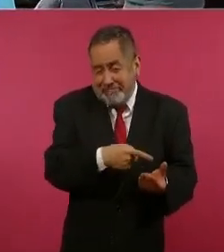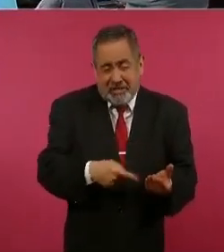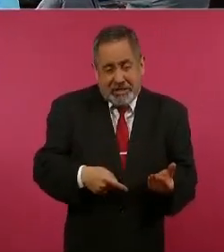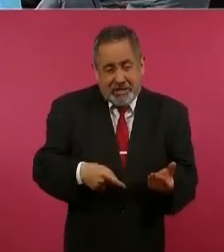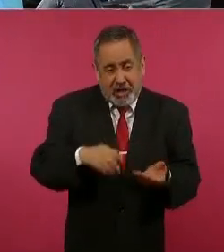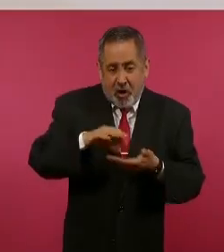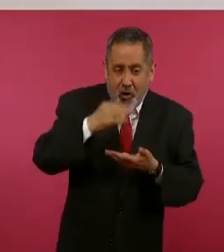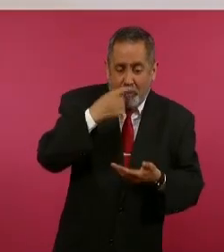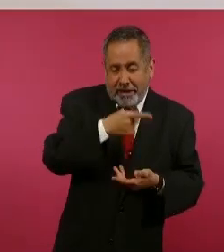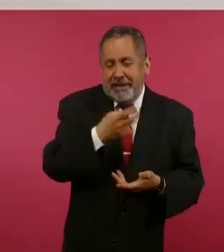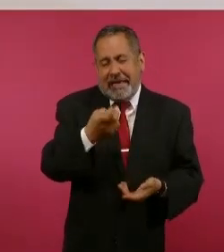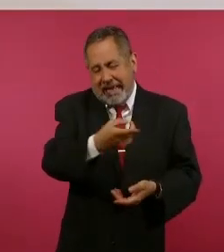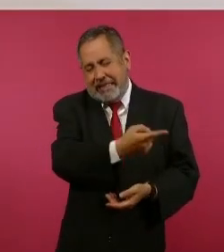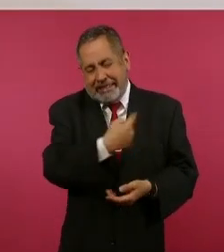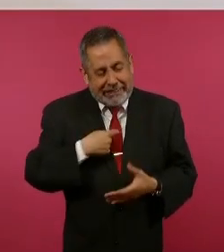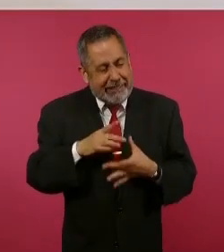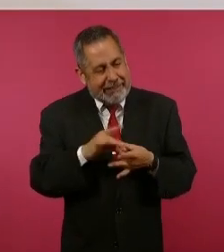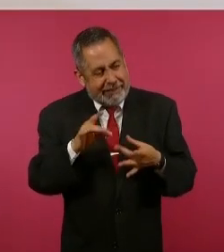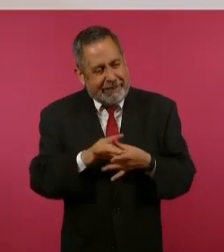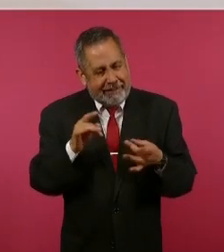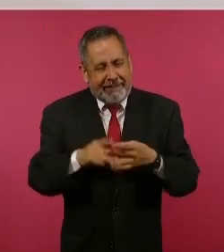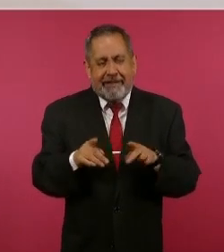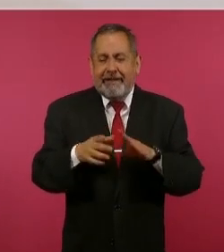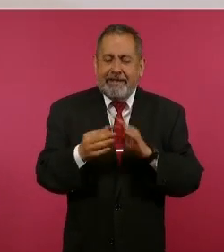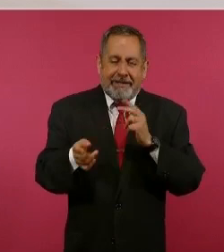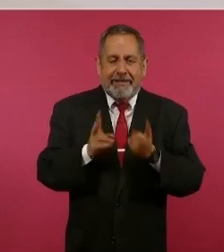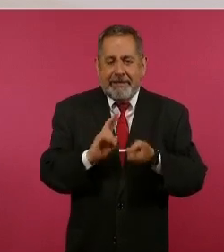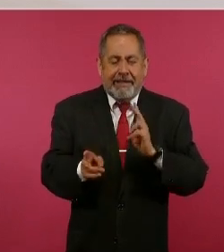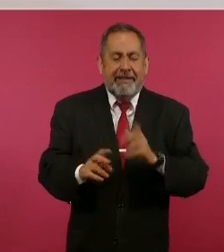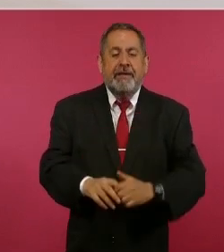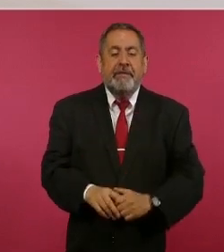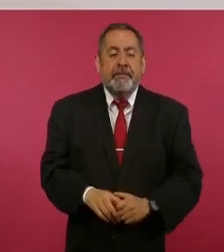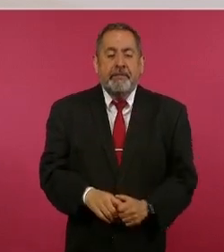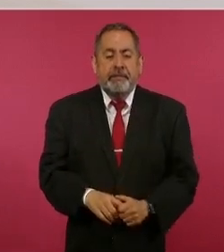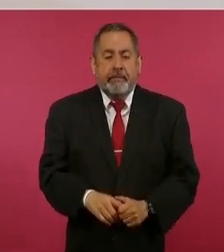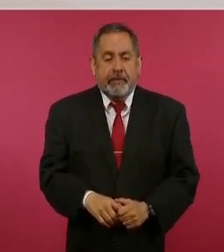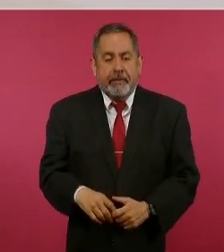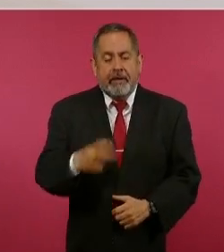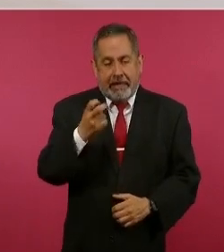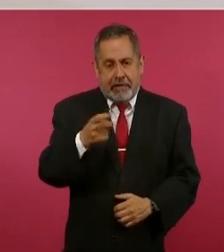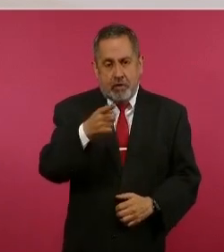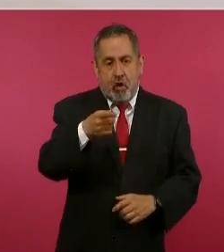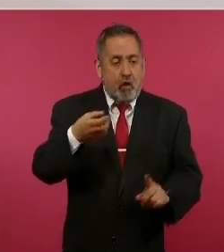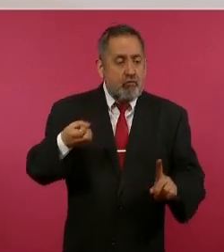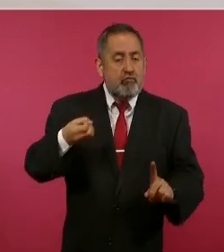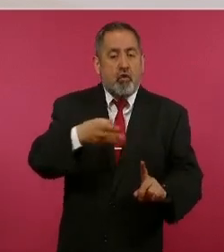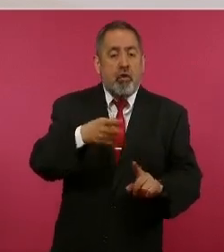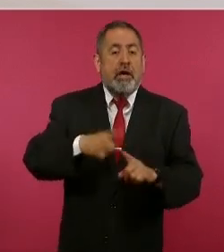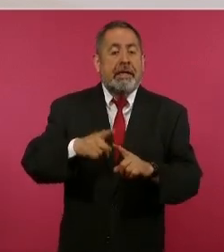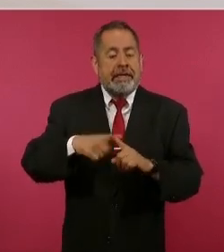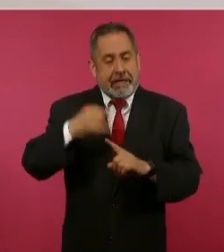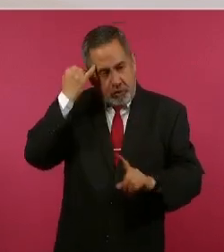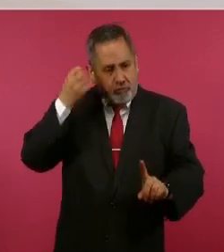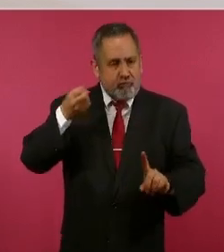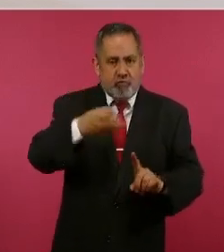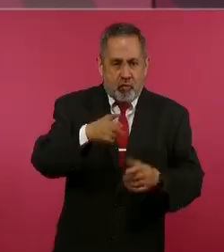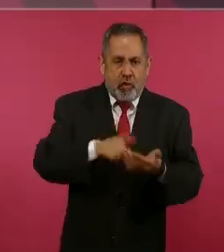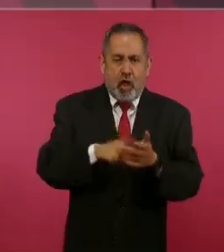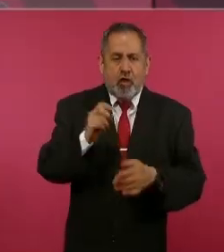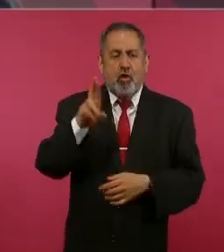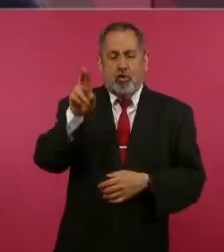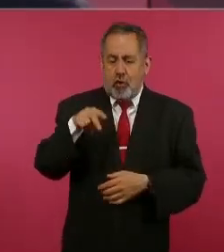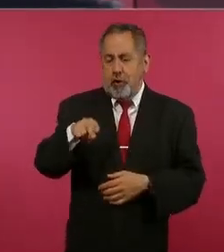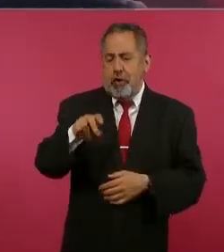Sobre eso nos estuvieron explicando, y eso fue una aportación del